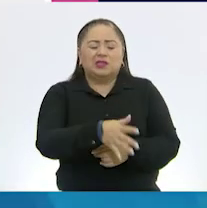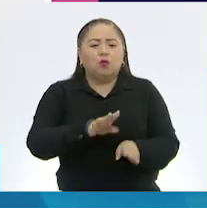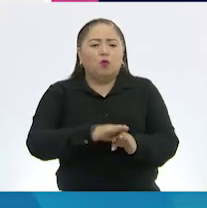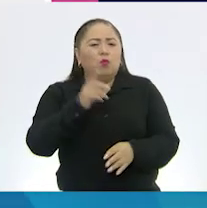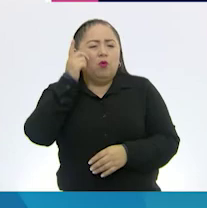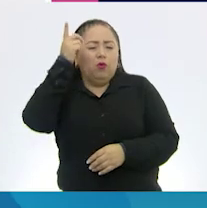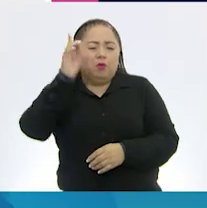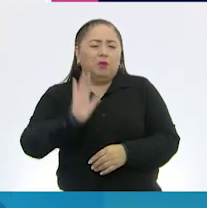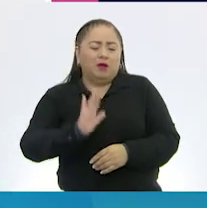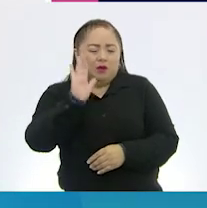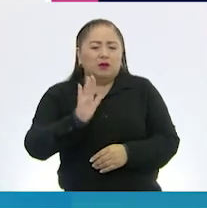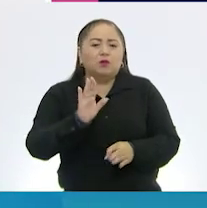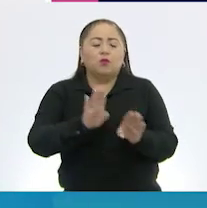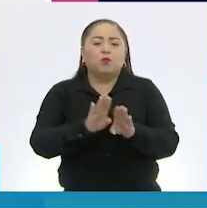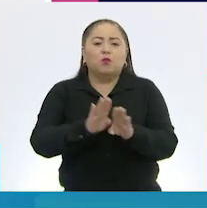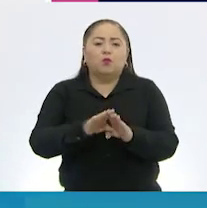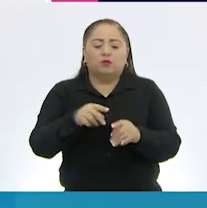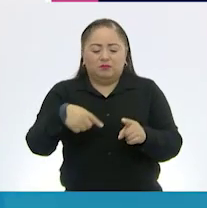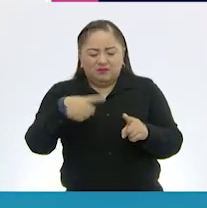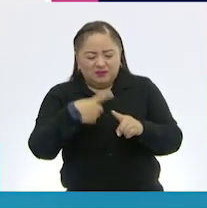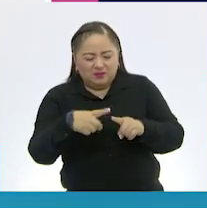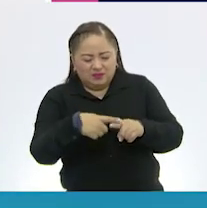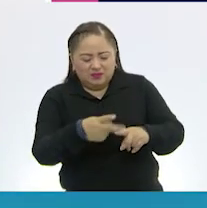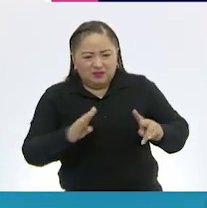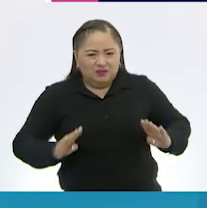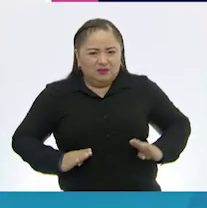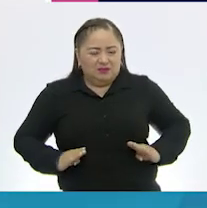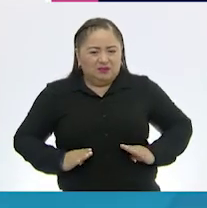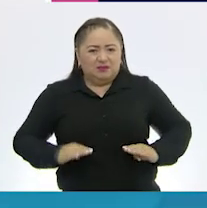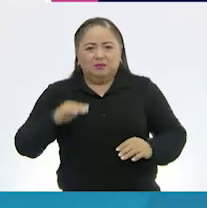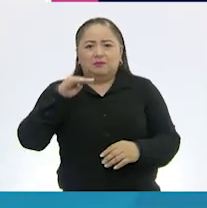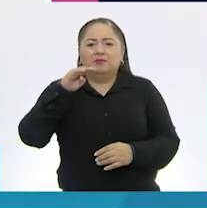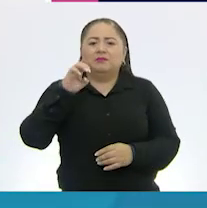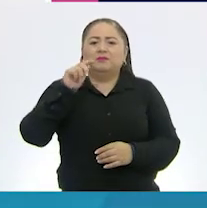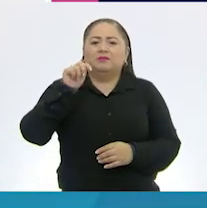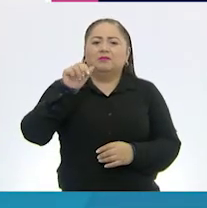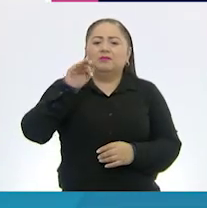se caracteriza por la dualidad y la metamorfosis.